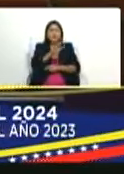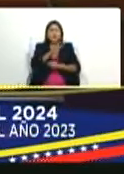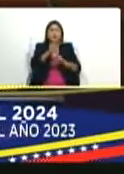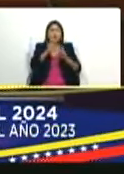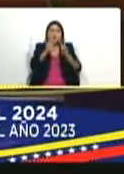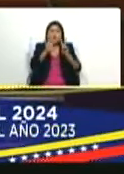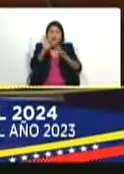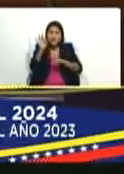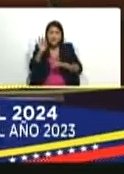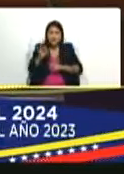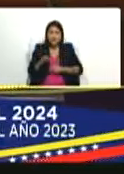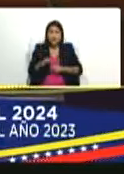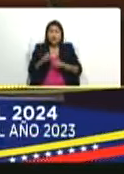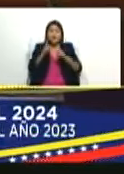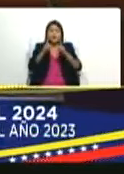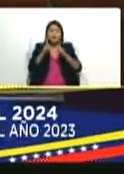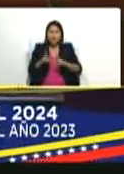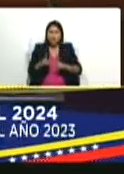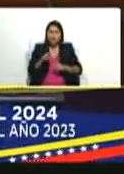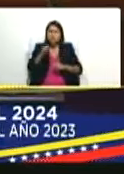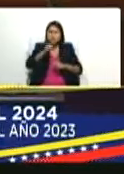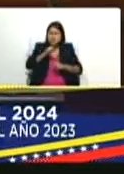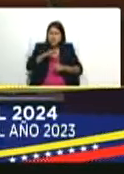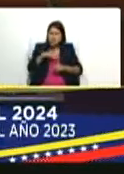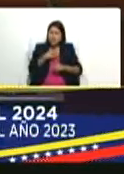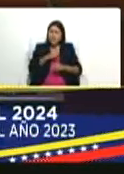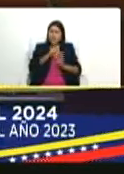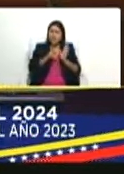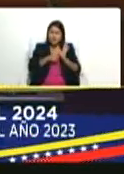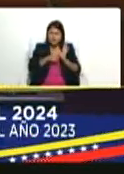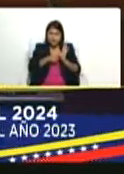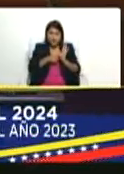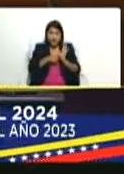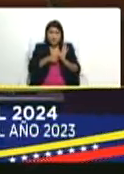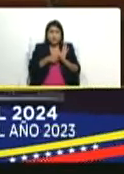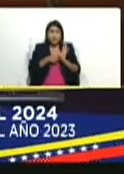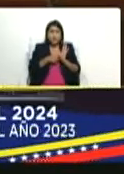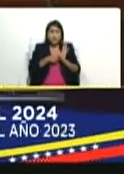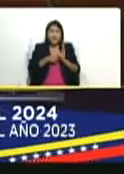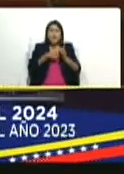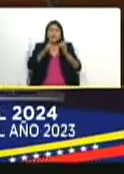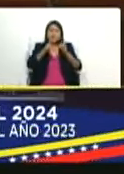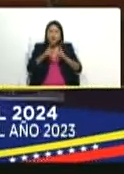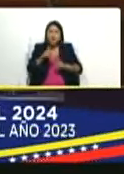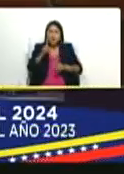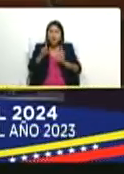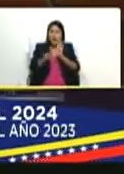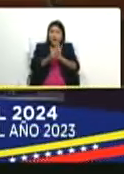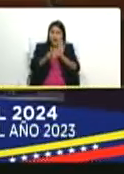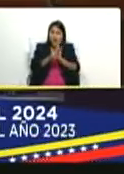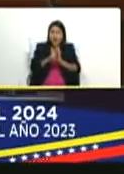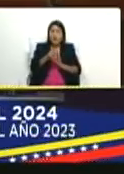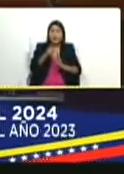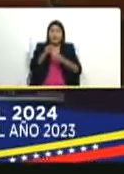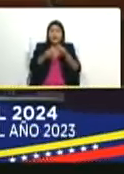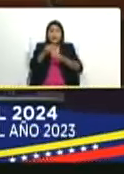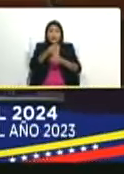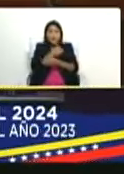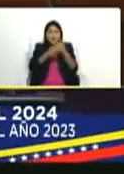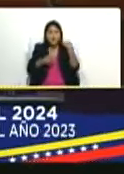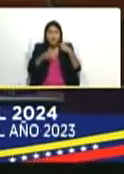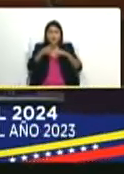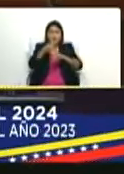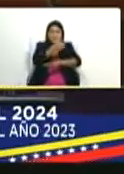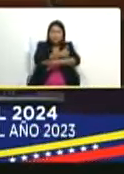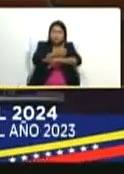1470, declaró procedente la acción de amparo constitucional interpuesta por el presidente y demás junta directiva